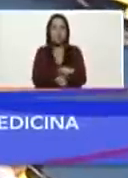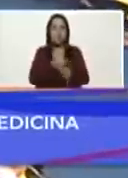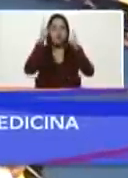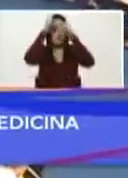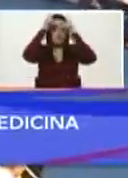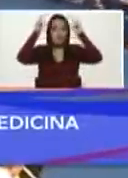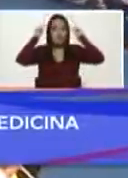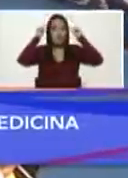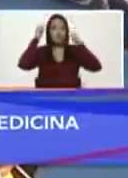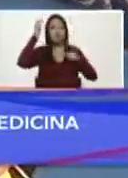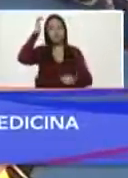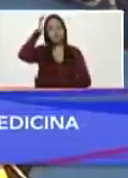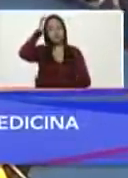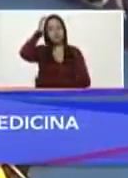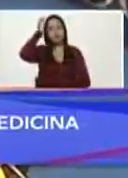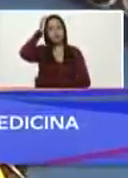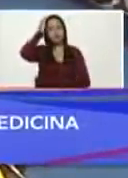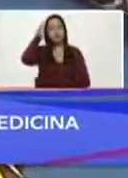enfermería.